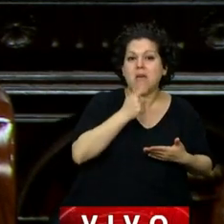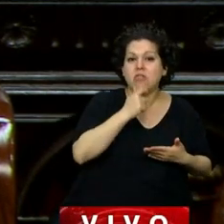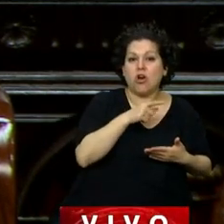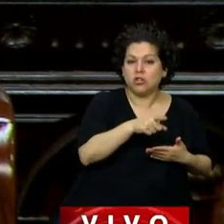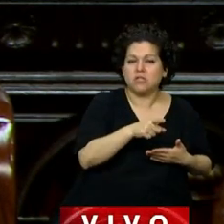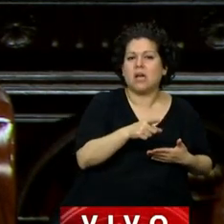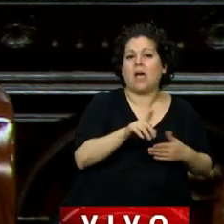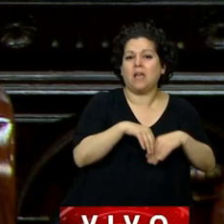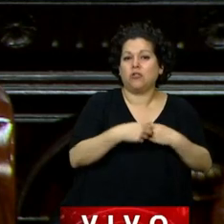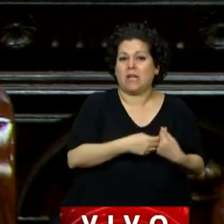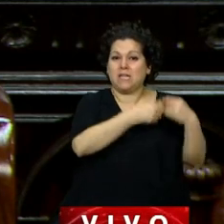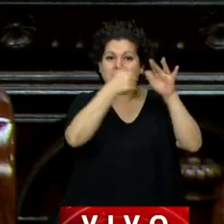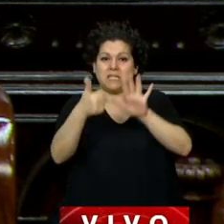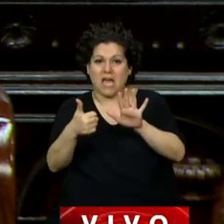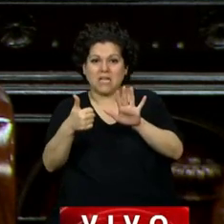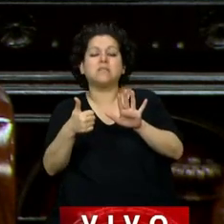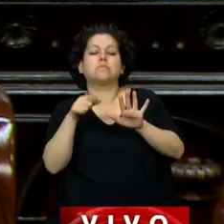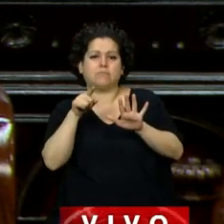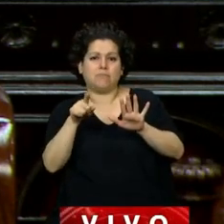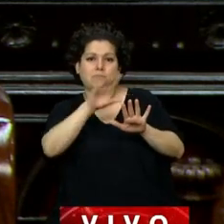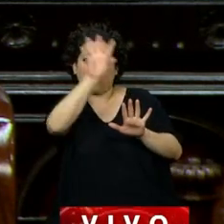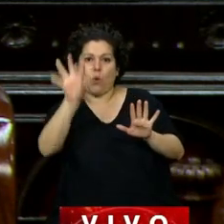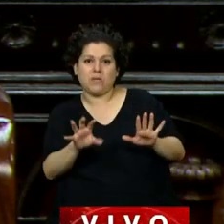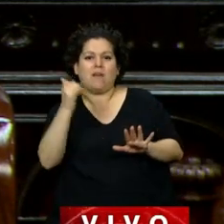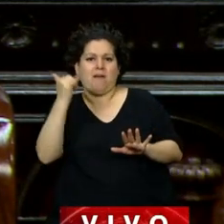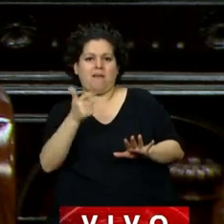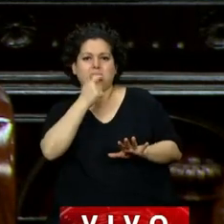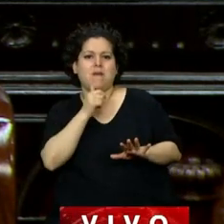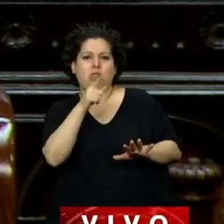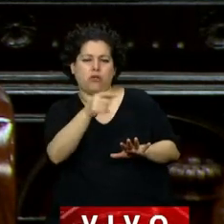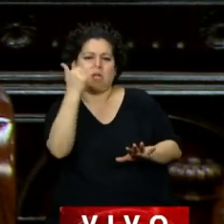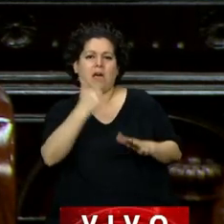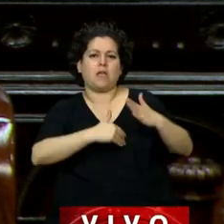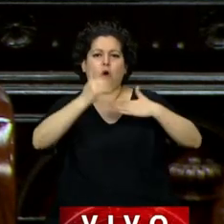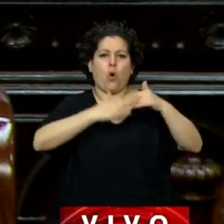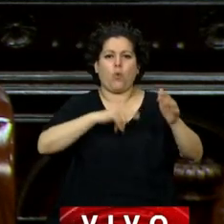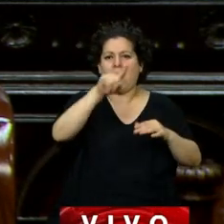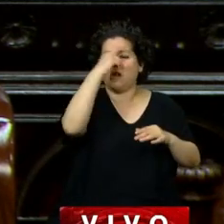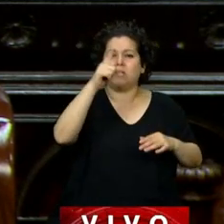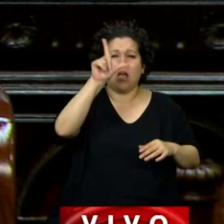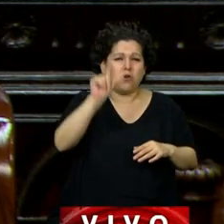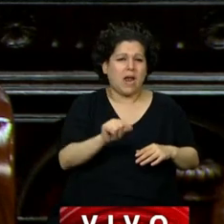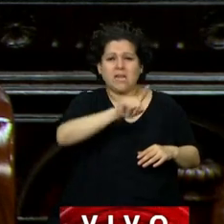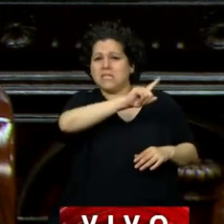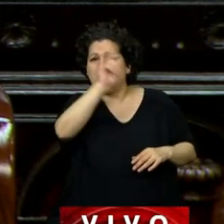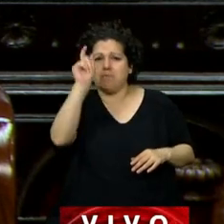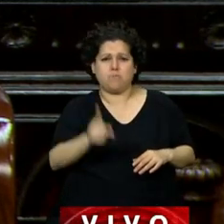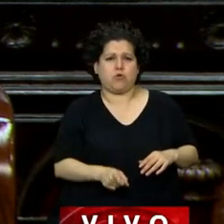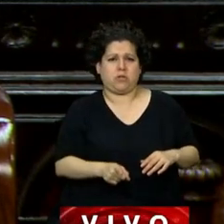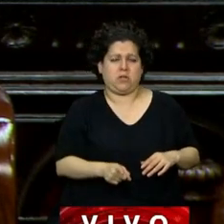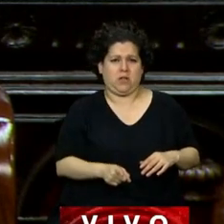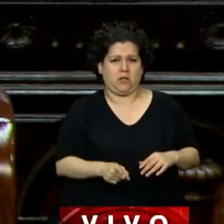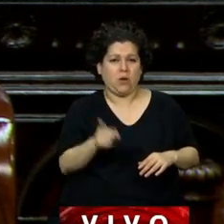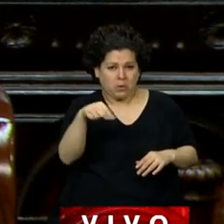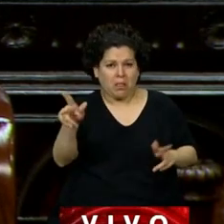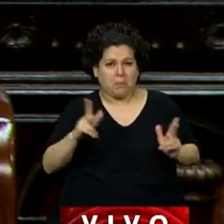una de las 6 provincias en donde hay obras nacionales en el 100% de los municipios. Y me